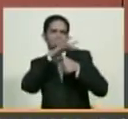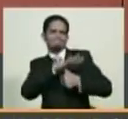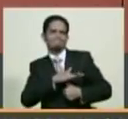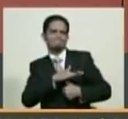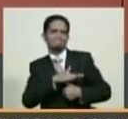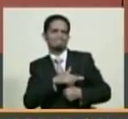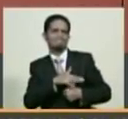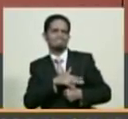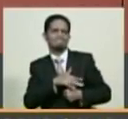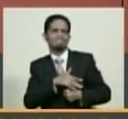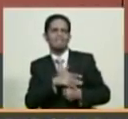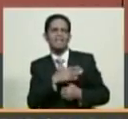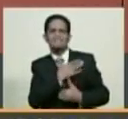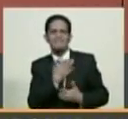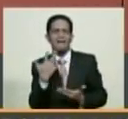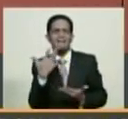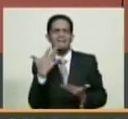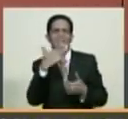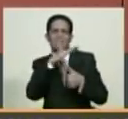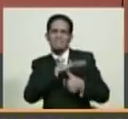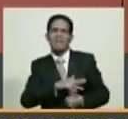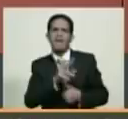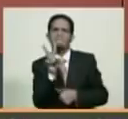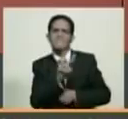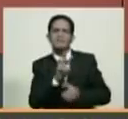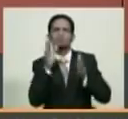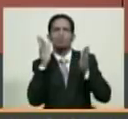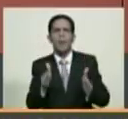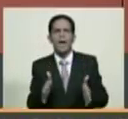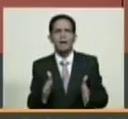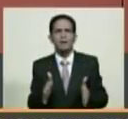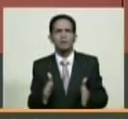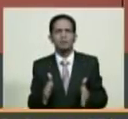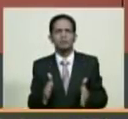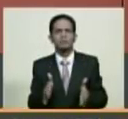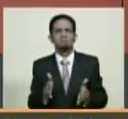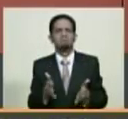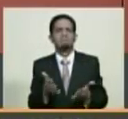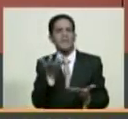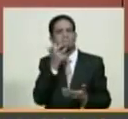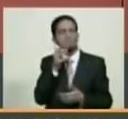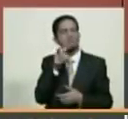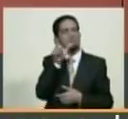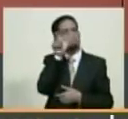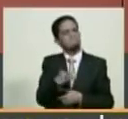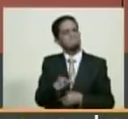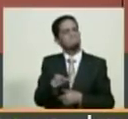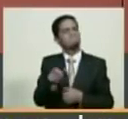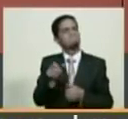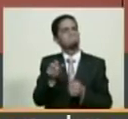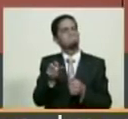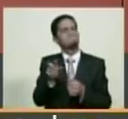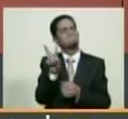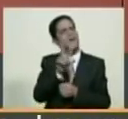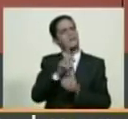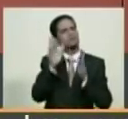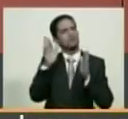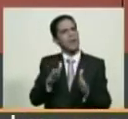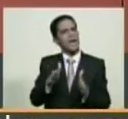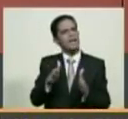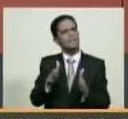venezolanas y venezolanos, que muchas veces llamados por los cantos de sirenas de estas fake news, de estas falsas